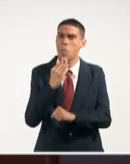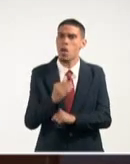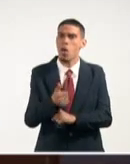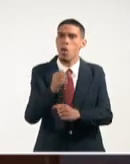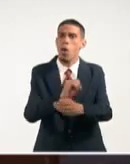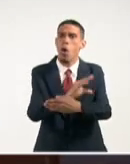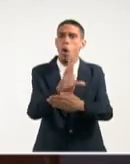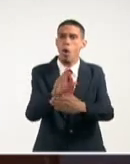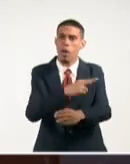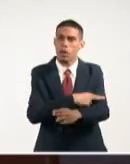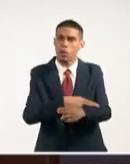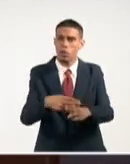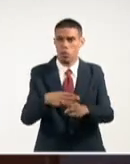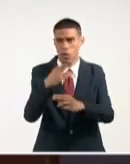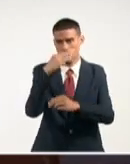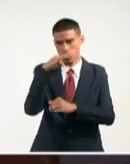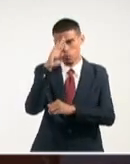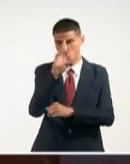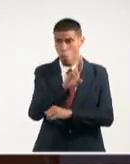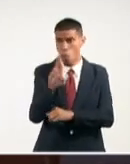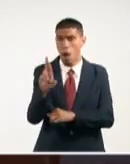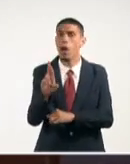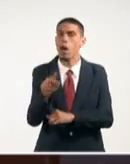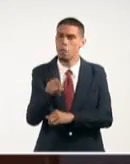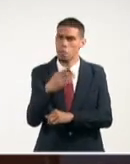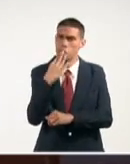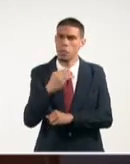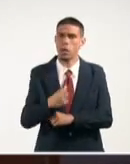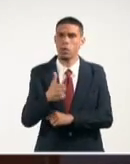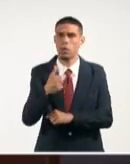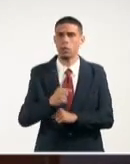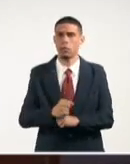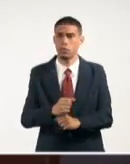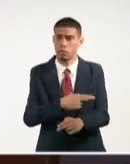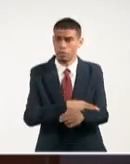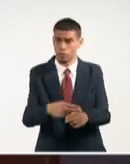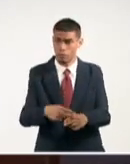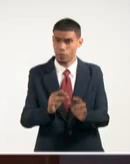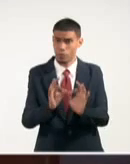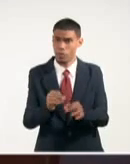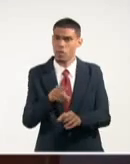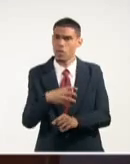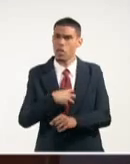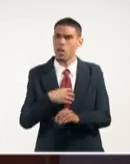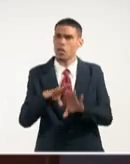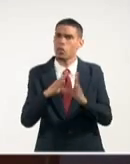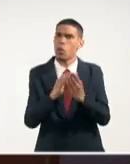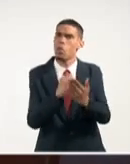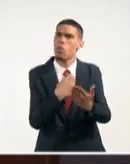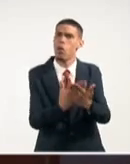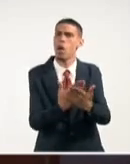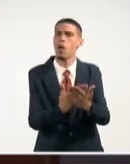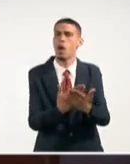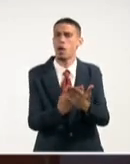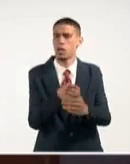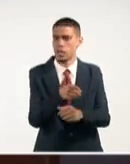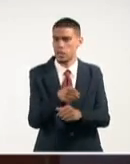revolución, que constituye su mejor e irrebatible